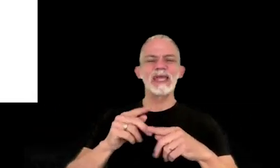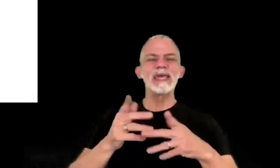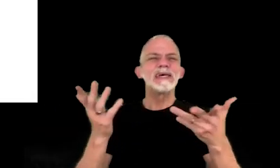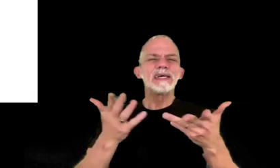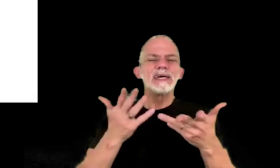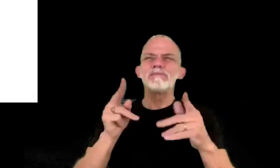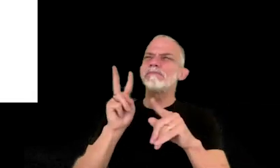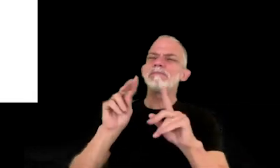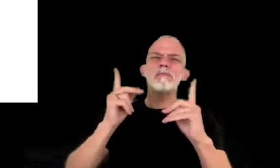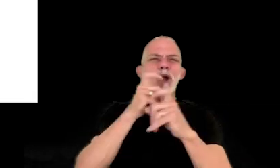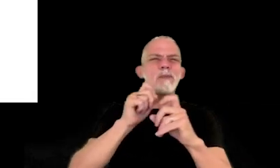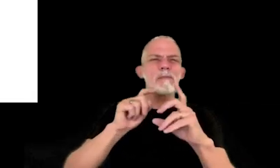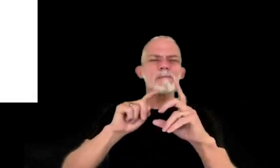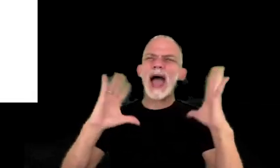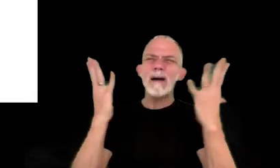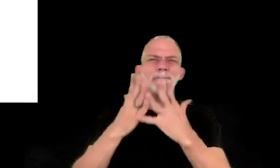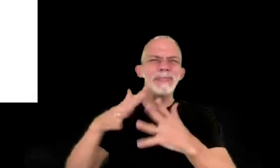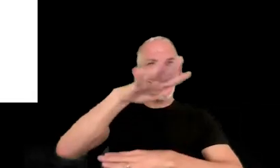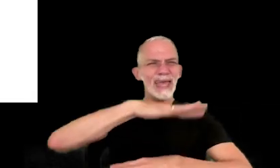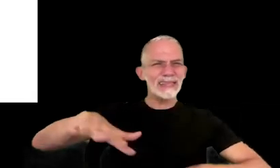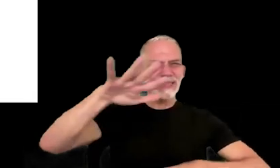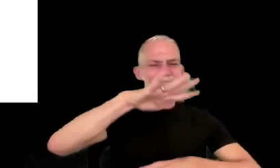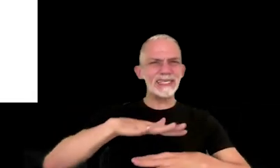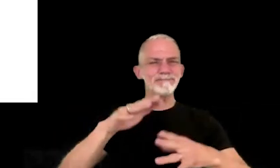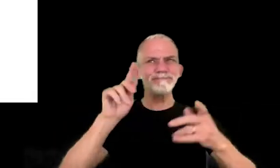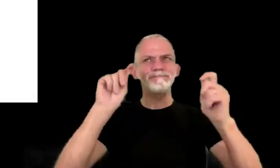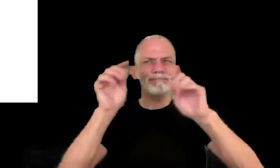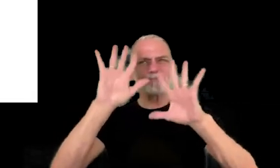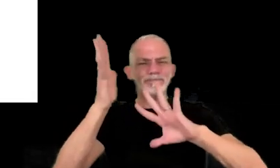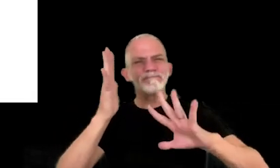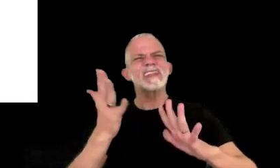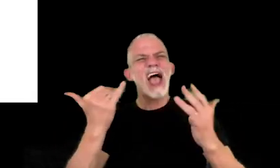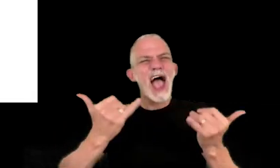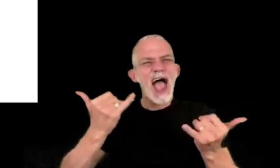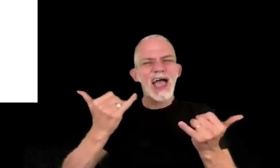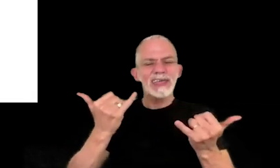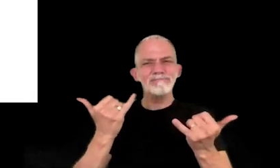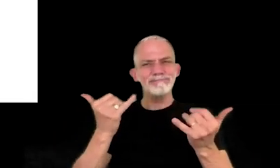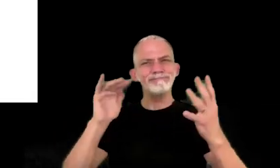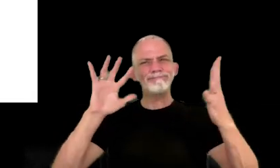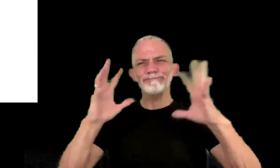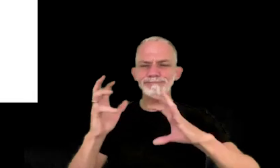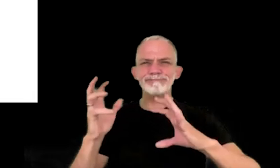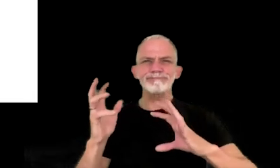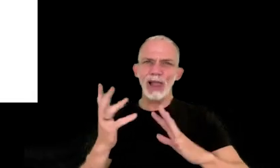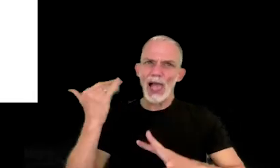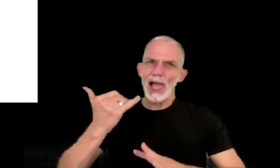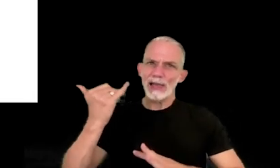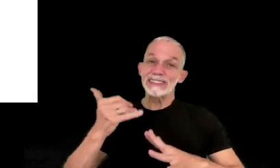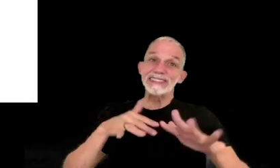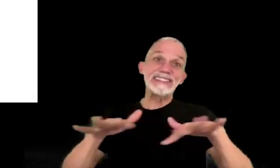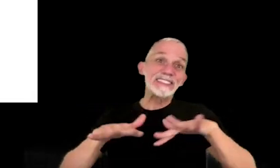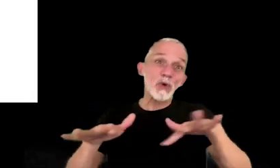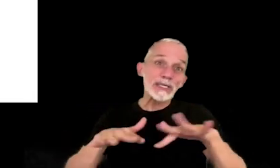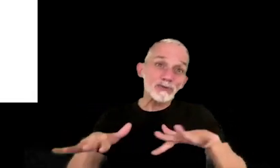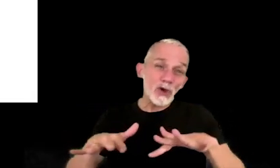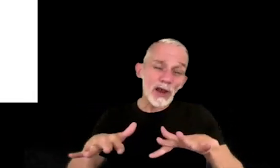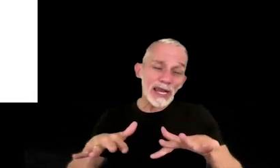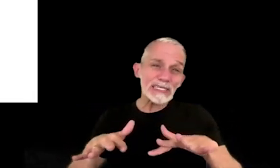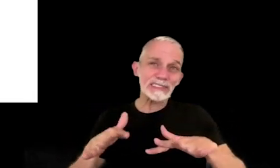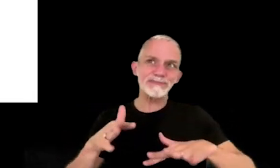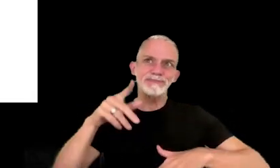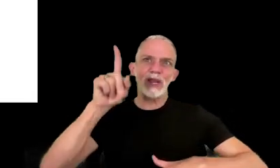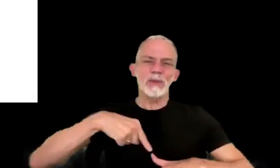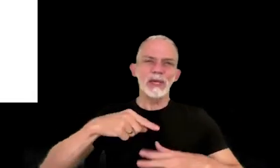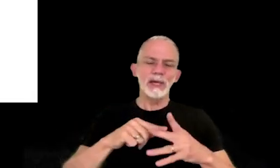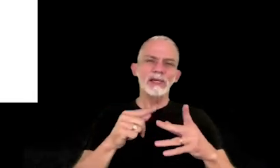que nosotros ya conocemos, ¿no? Tienen un efecto en el cual hay ciertas situaciones que están produciendo un